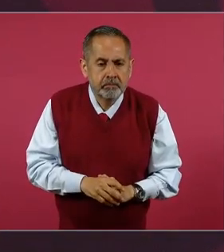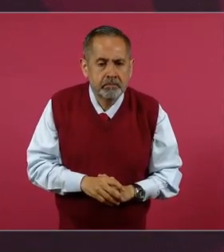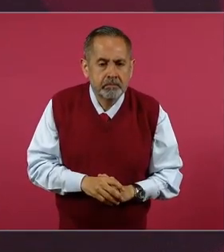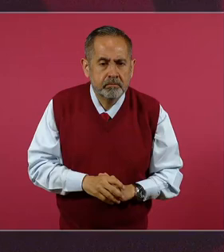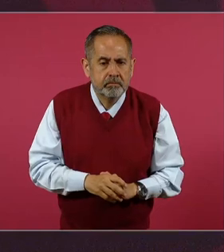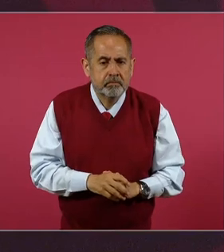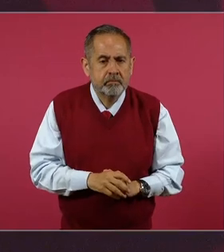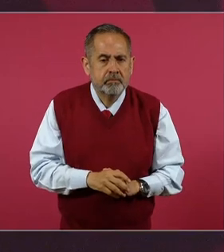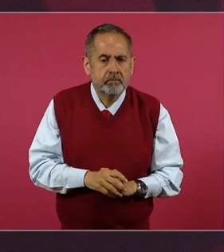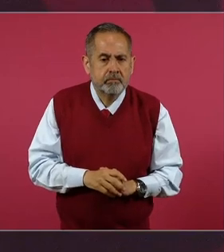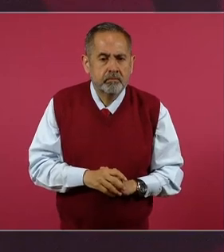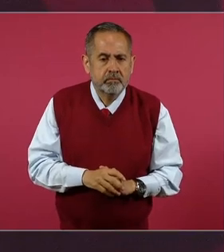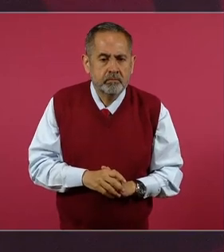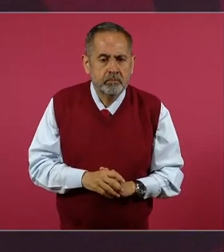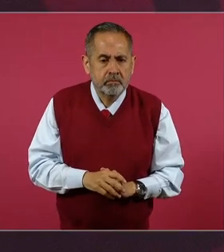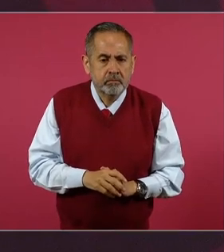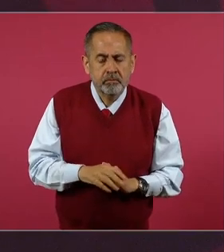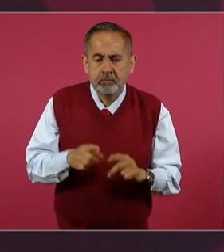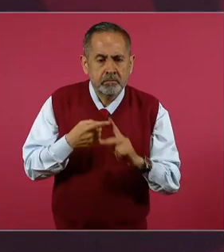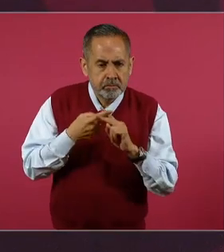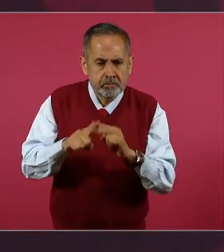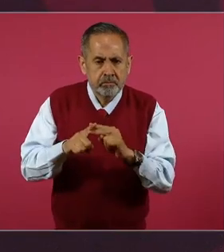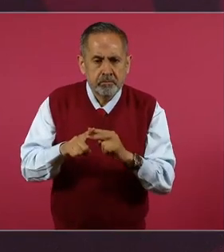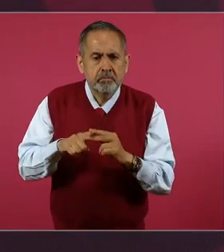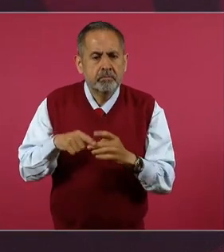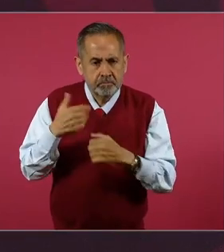lo vamos a iniciar